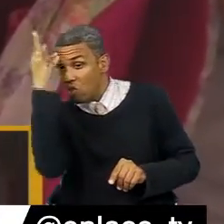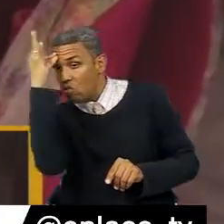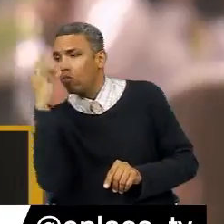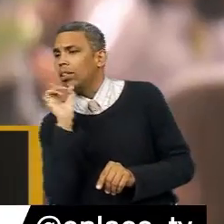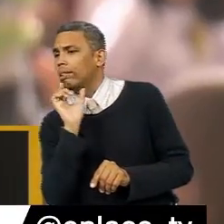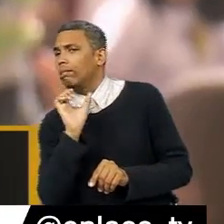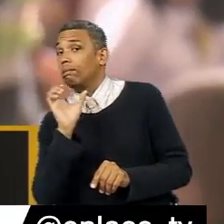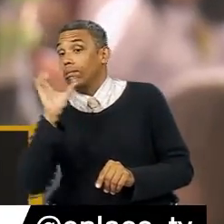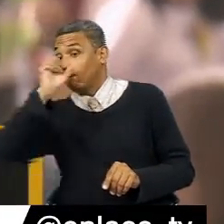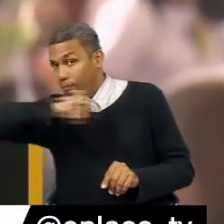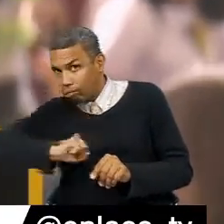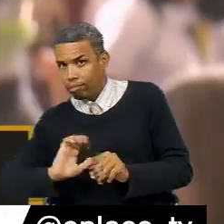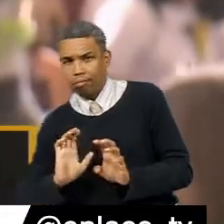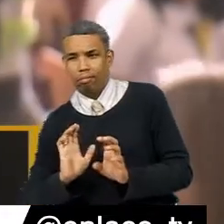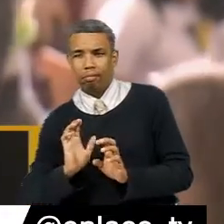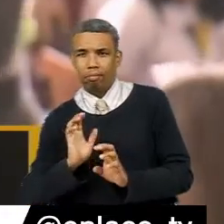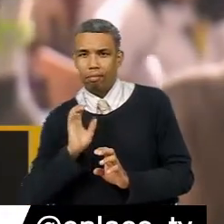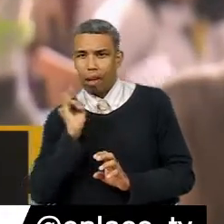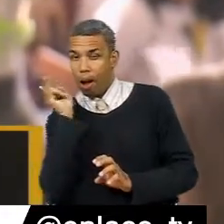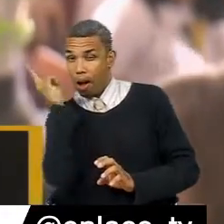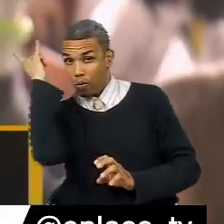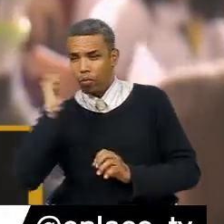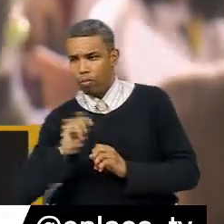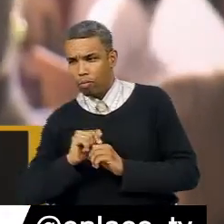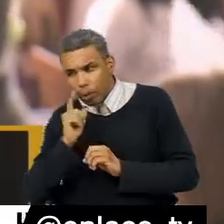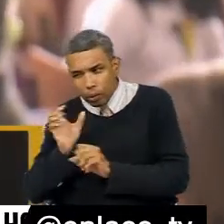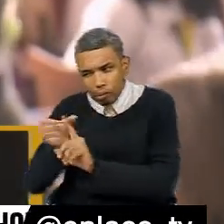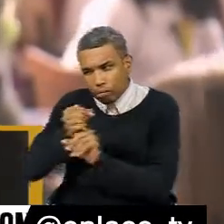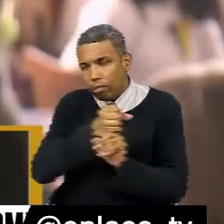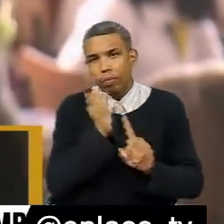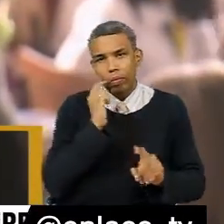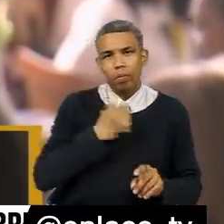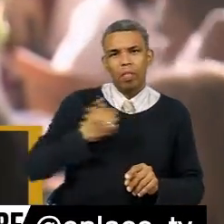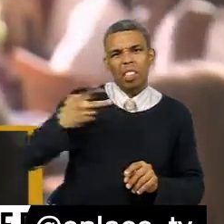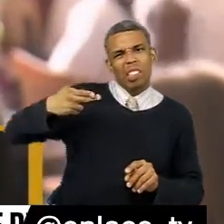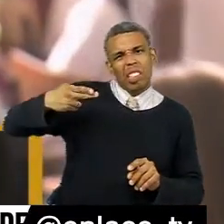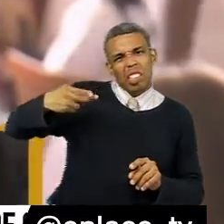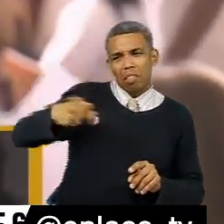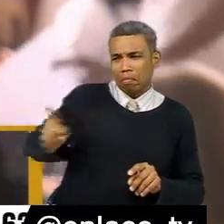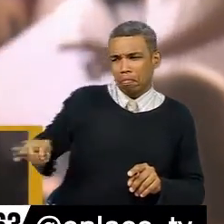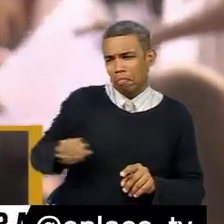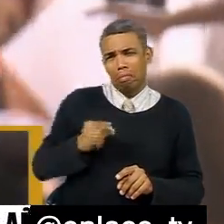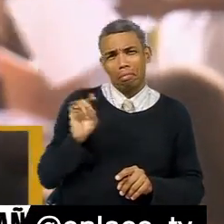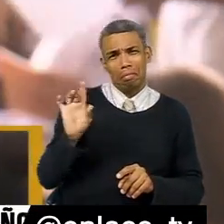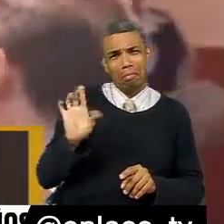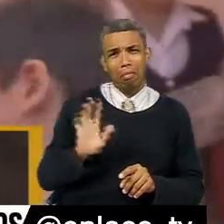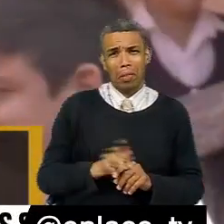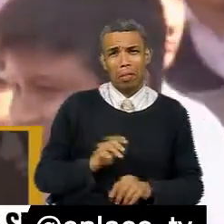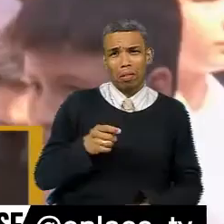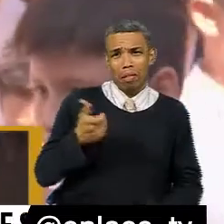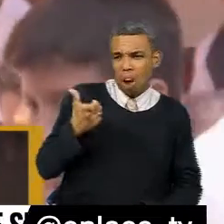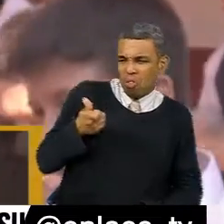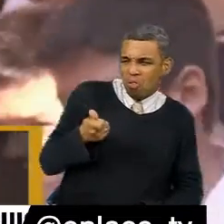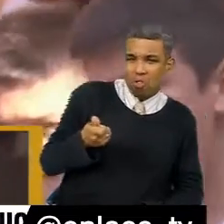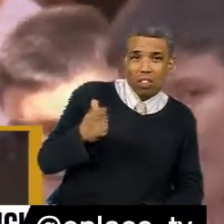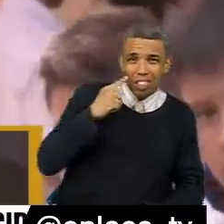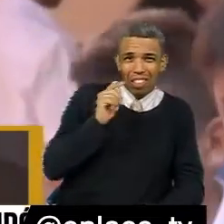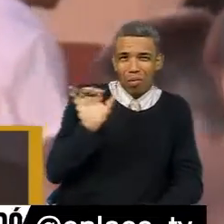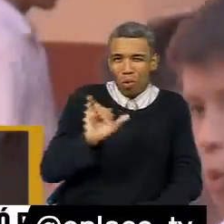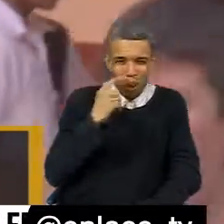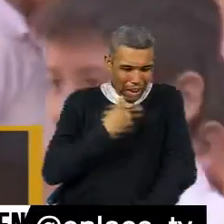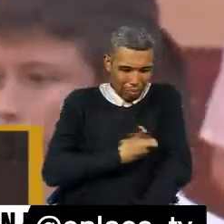15 tijeras, unos exactos, unas jeringas. No sabemos de pronto para qué están utilizando, de pronto algo artística, pero lo ideal es